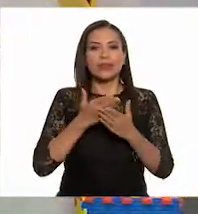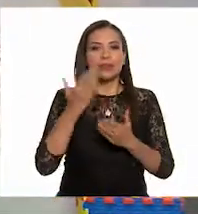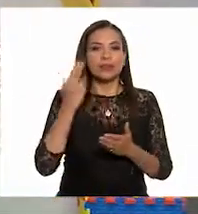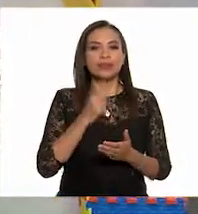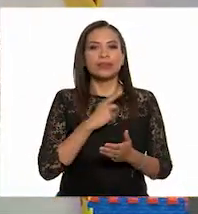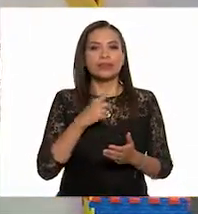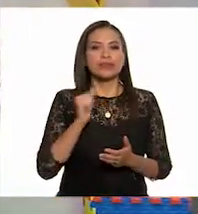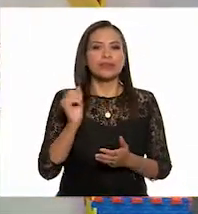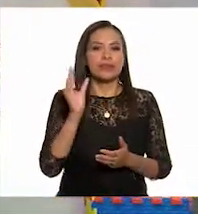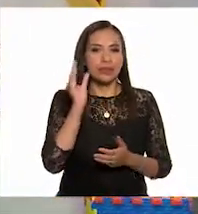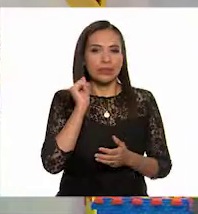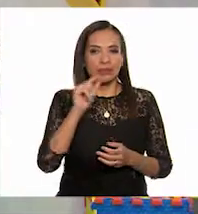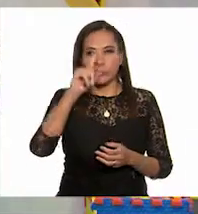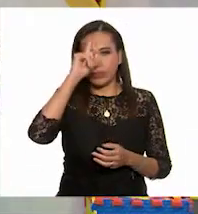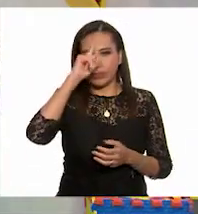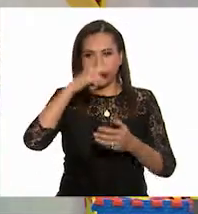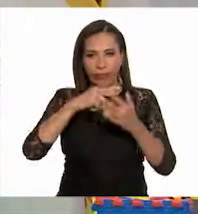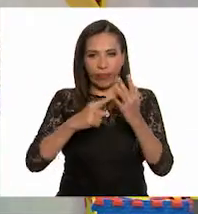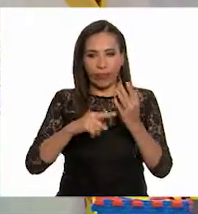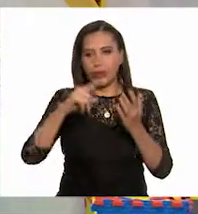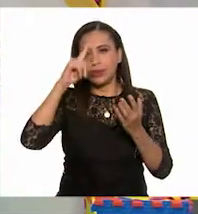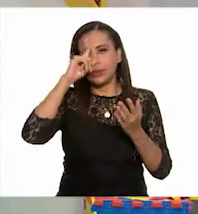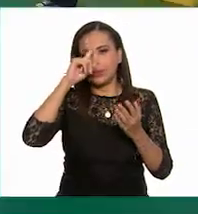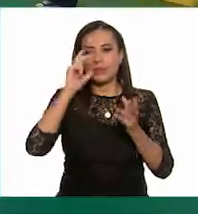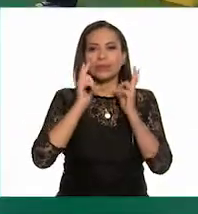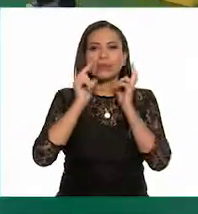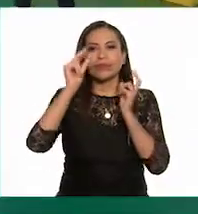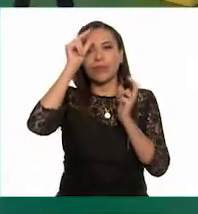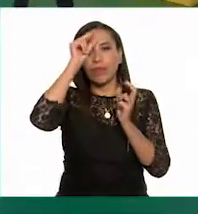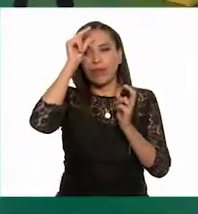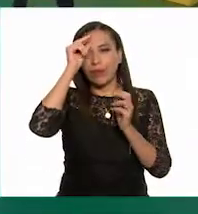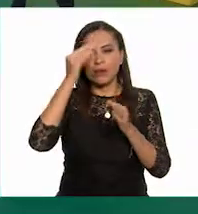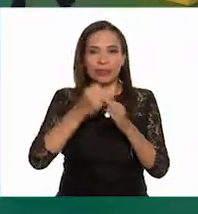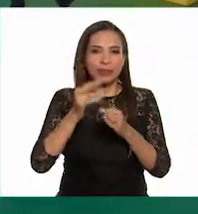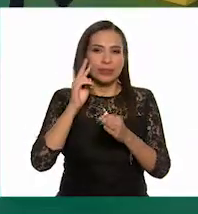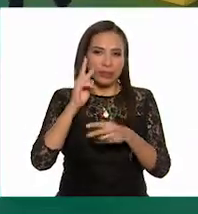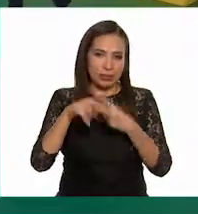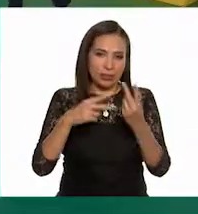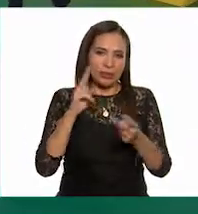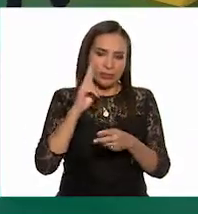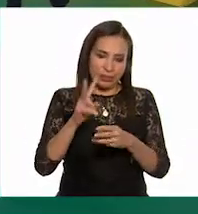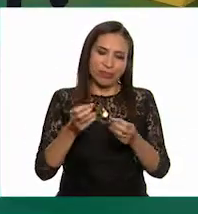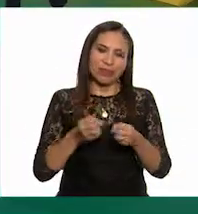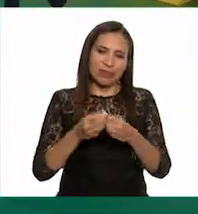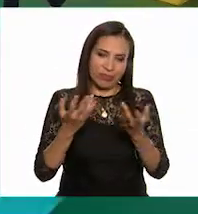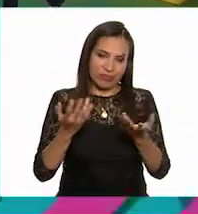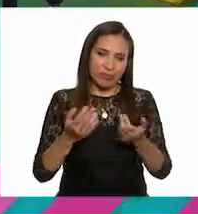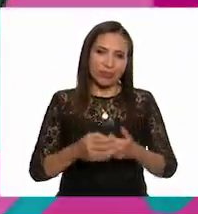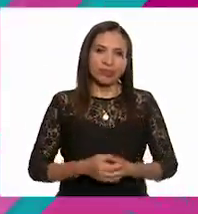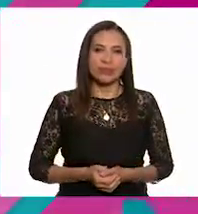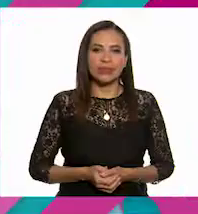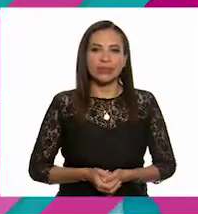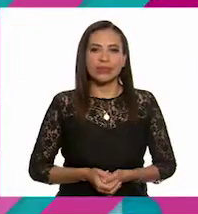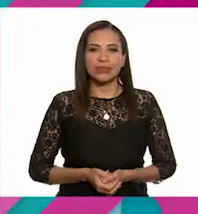deberemos escuchar las útiles recomendaciones y los consejos de Ajolisto. ¡Pues vamos! ¡Claro!